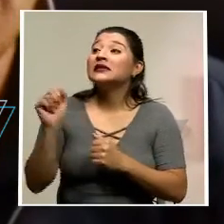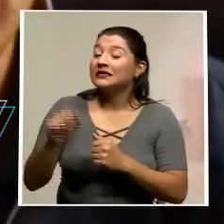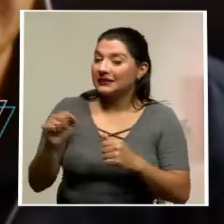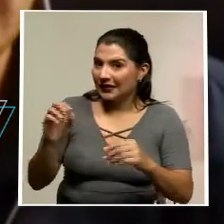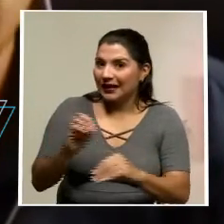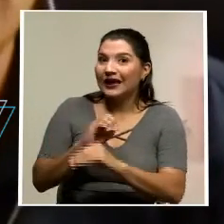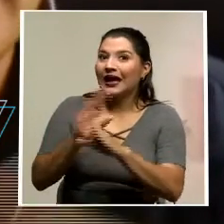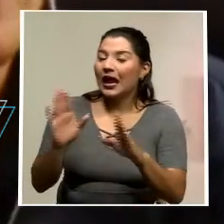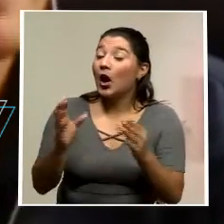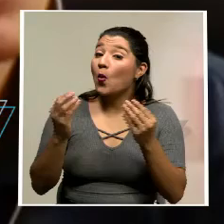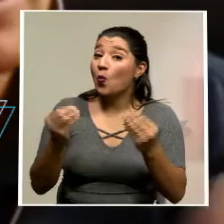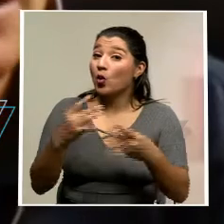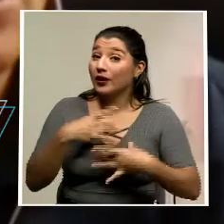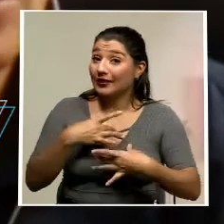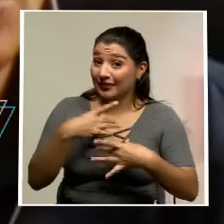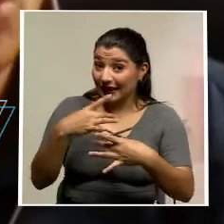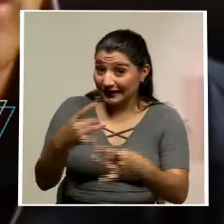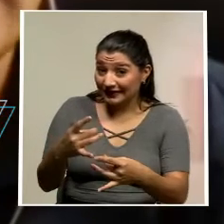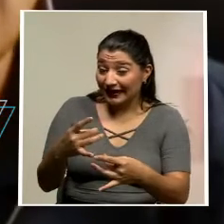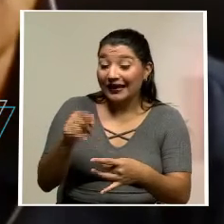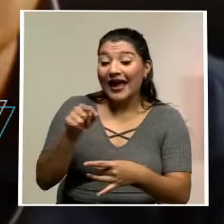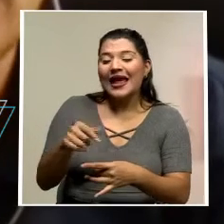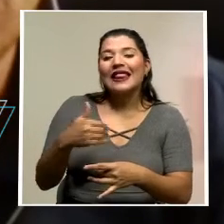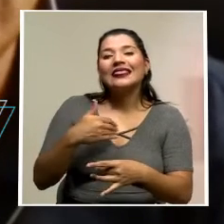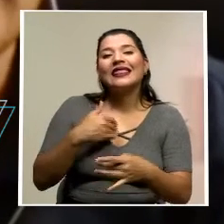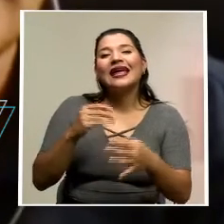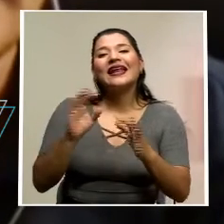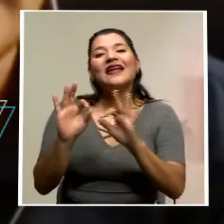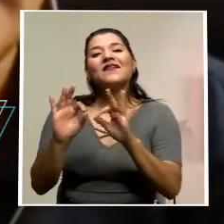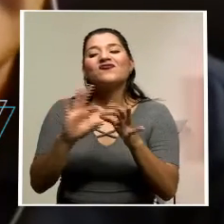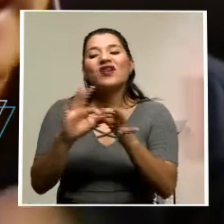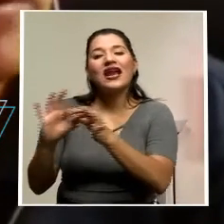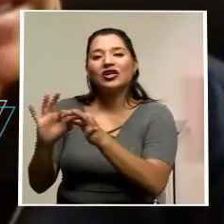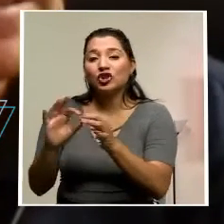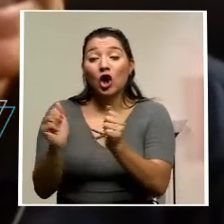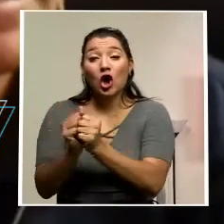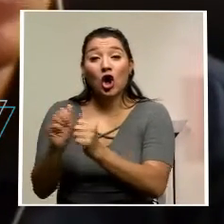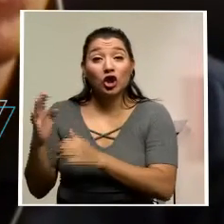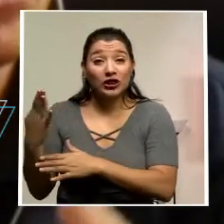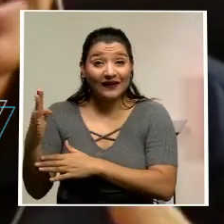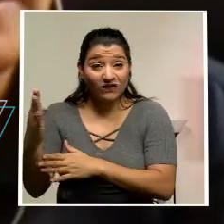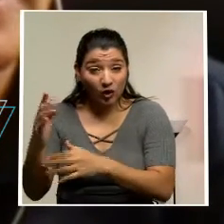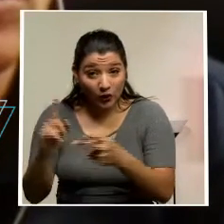interesante porque como está relacionado a los tiburones y las rayas